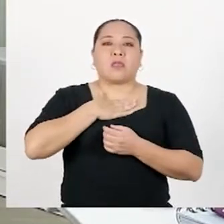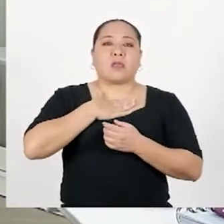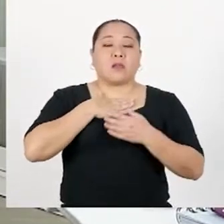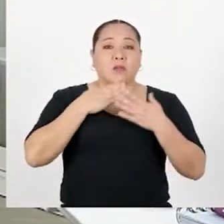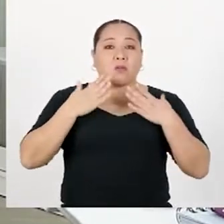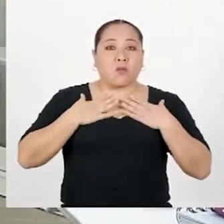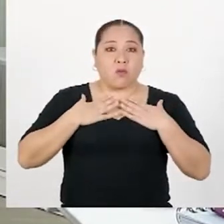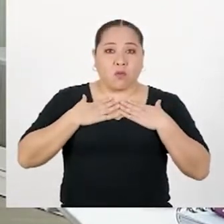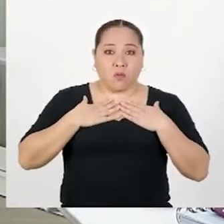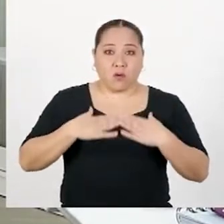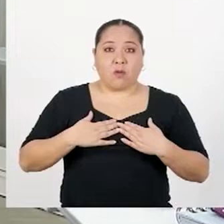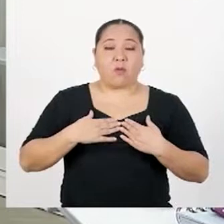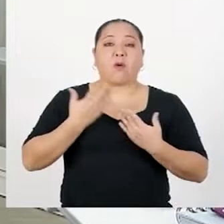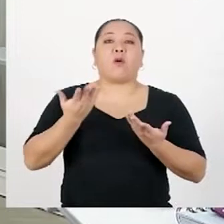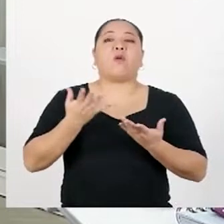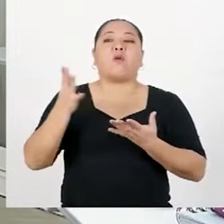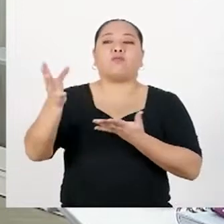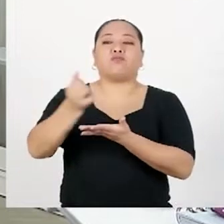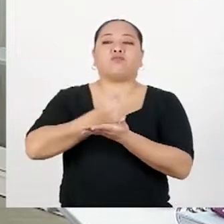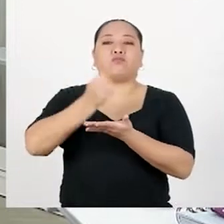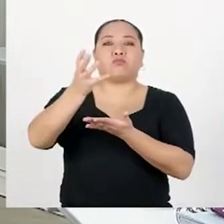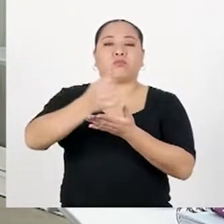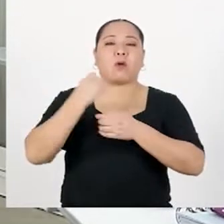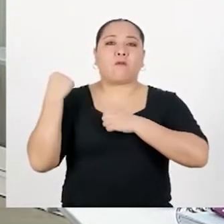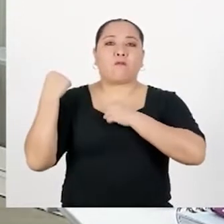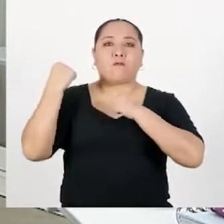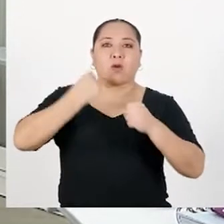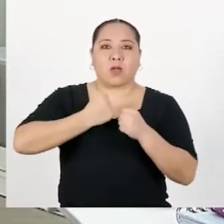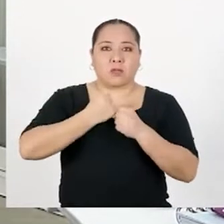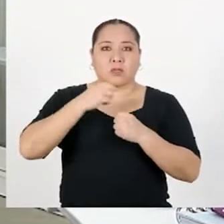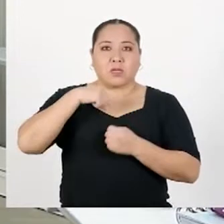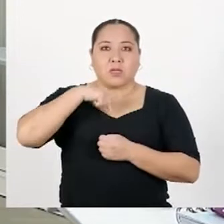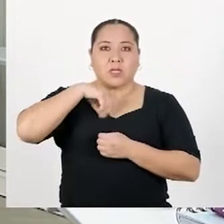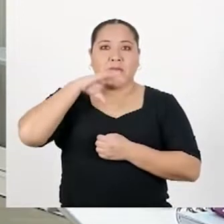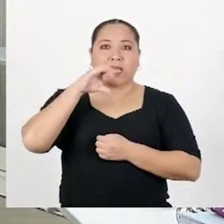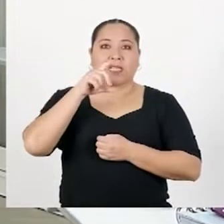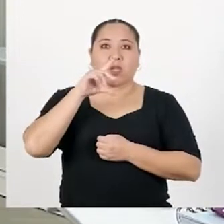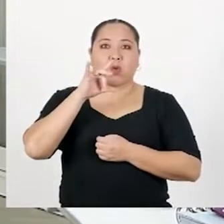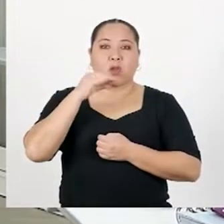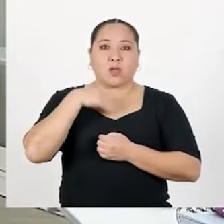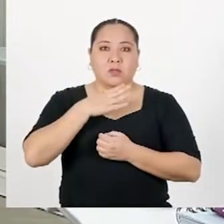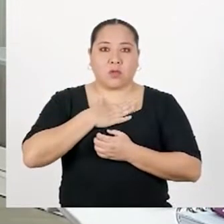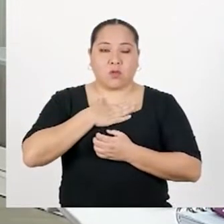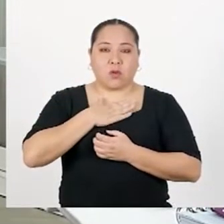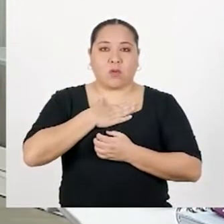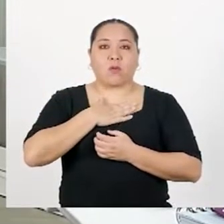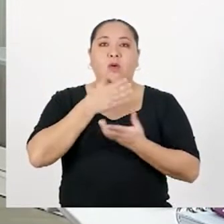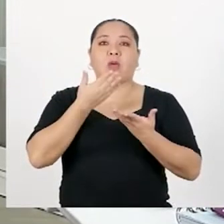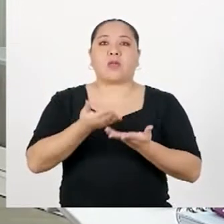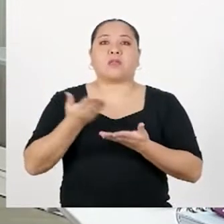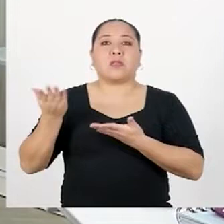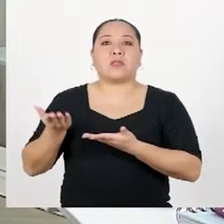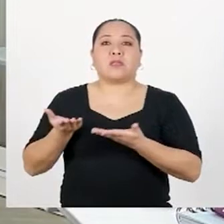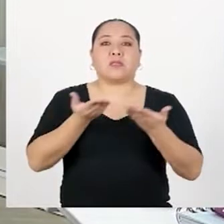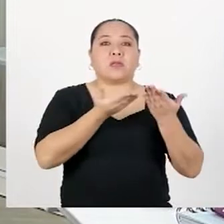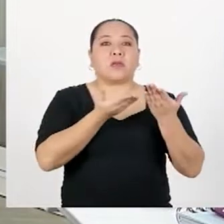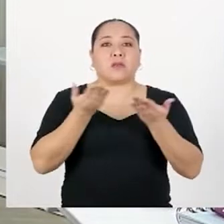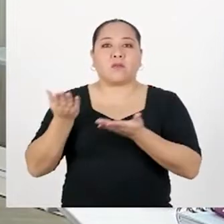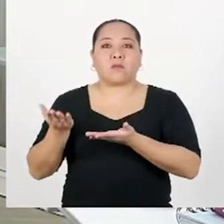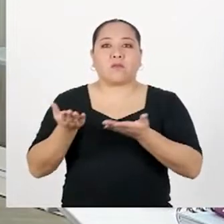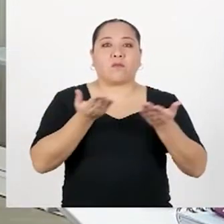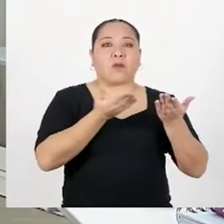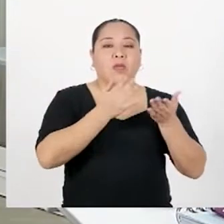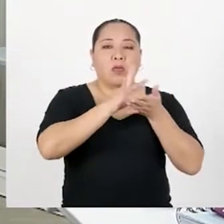nuestro cuerpo durante la obtención de energía de las células del cuerpo y que es